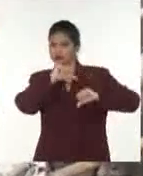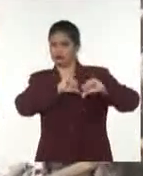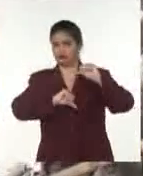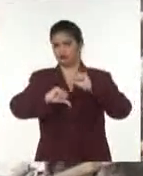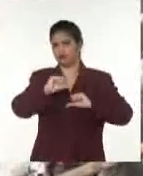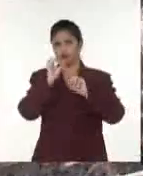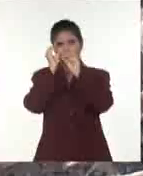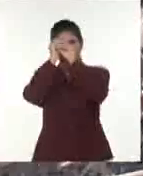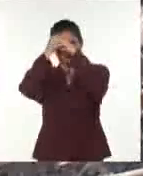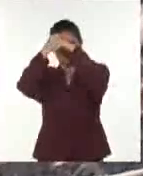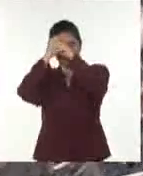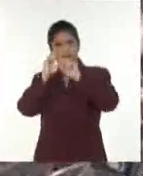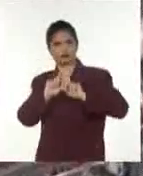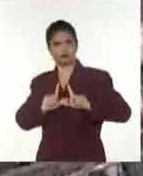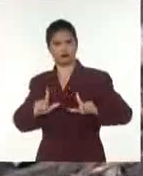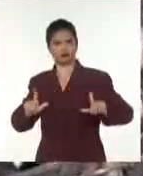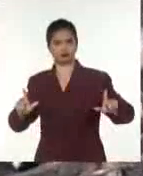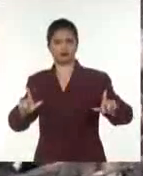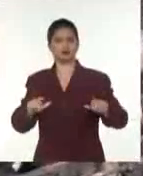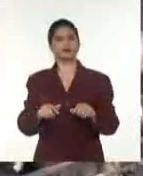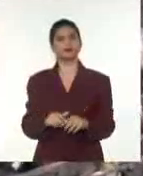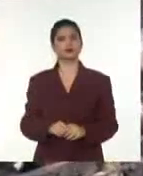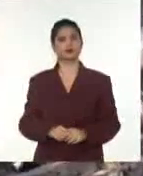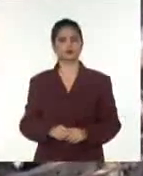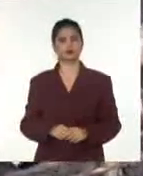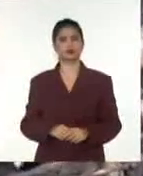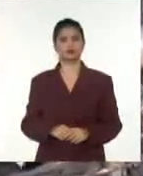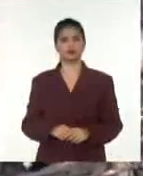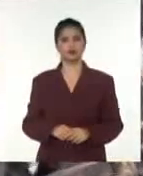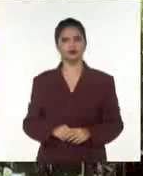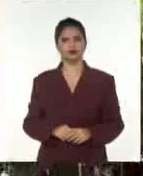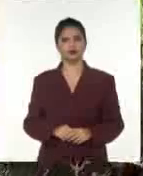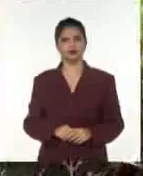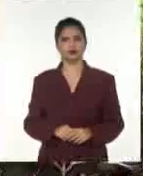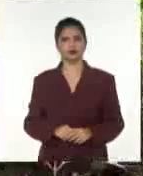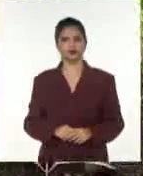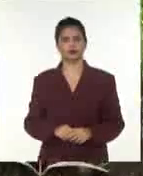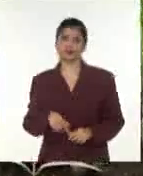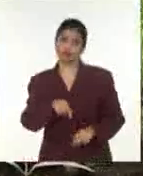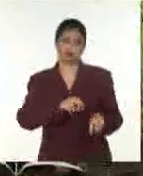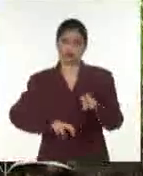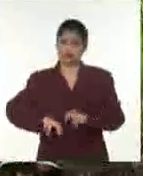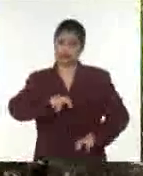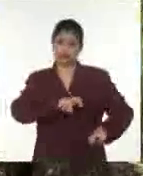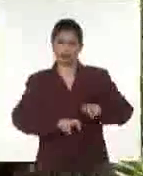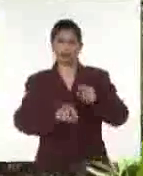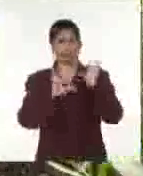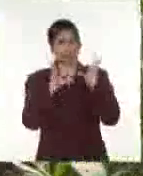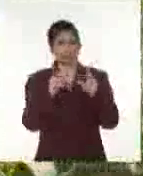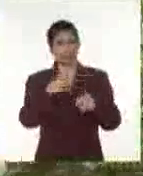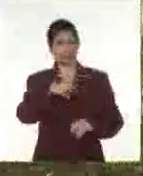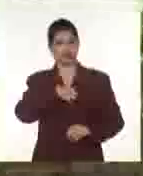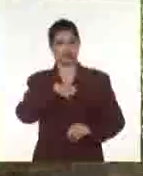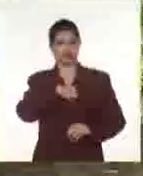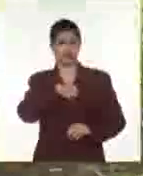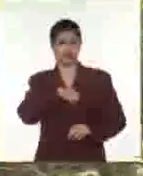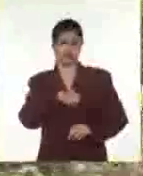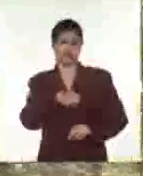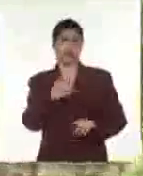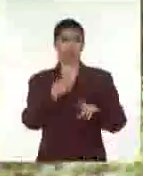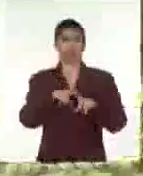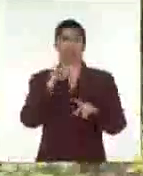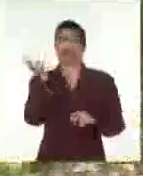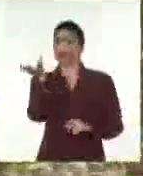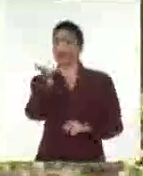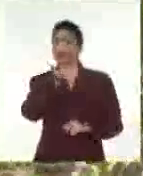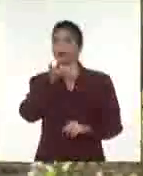carbono almacenado en un ecosistema, las posibles emisiones de carbono equivalente que se liberarían a la atmósfera si se